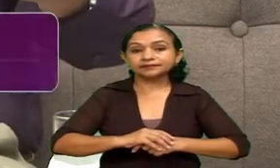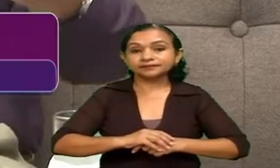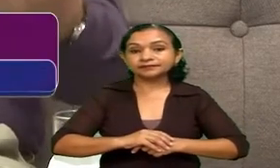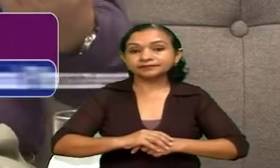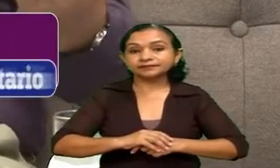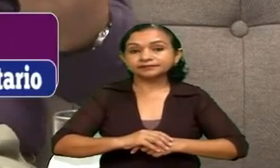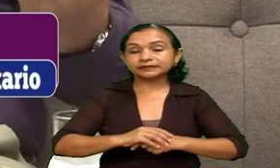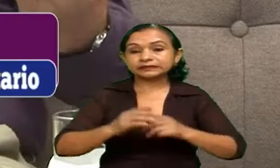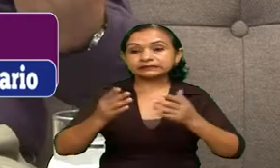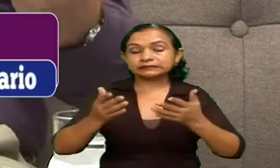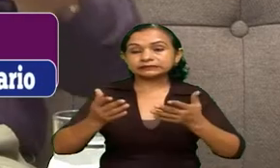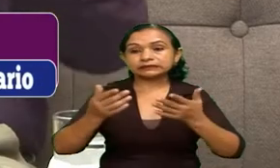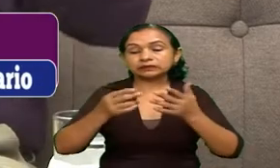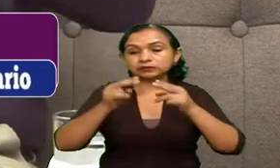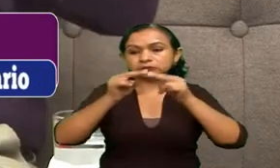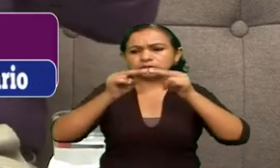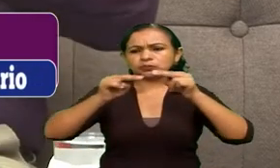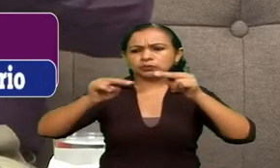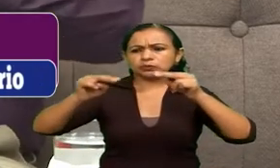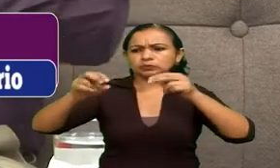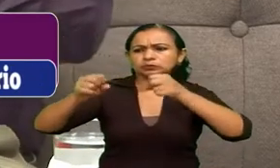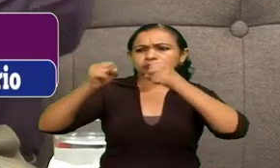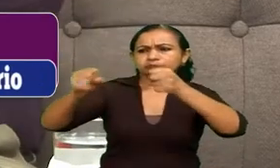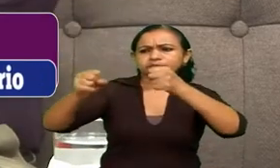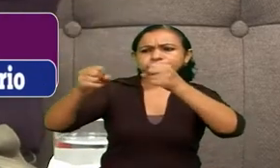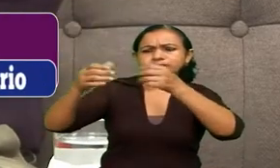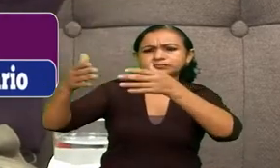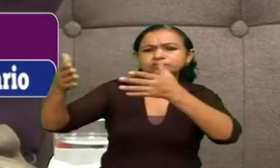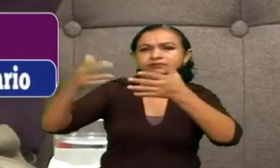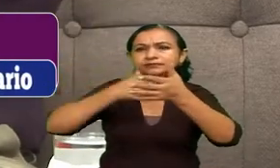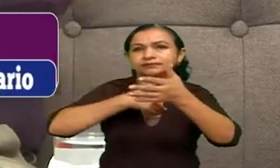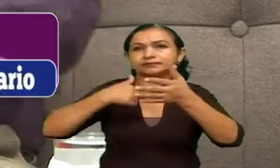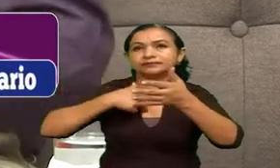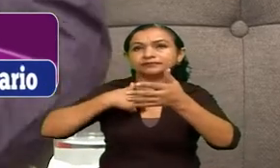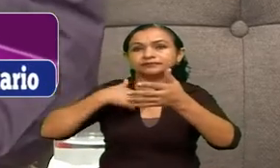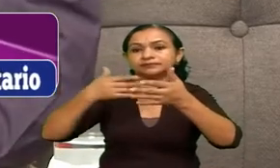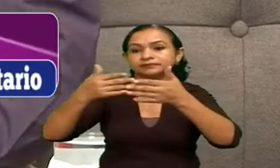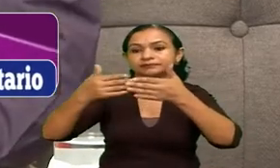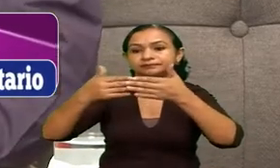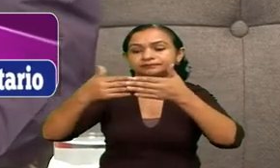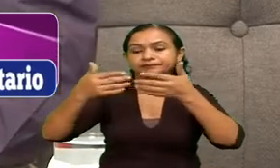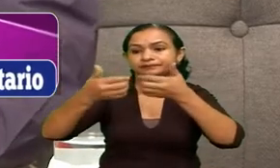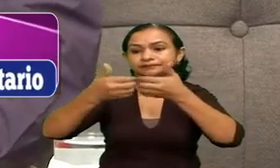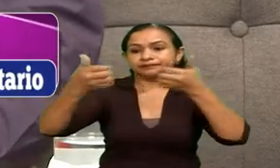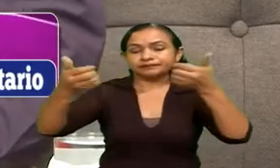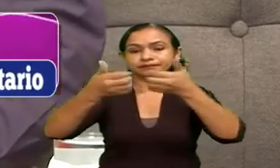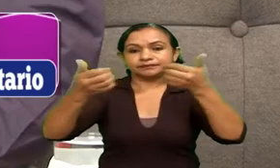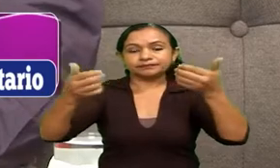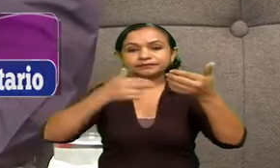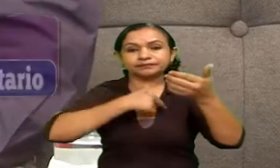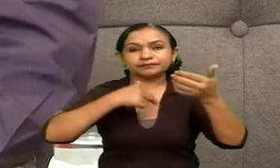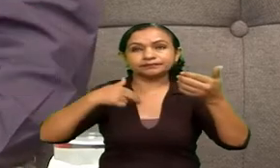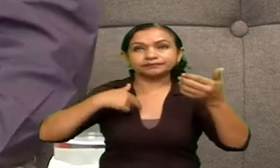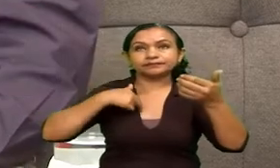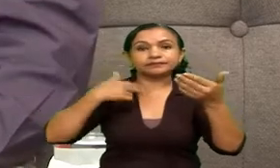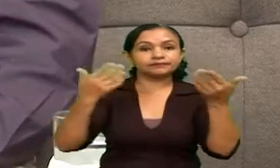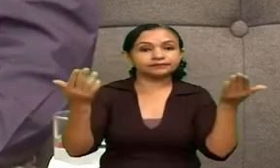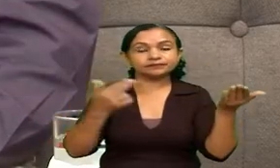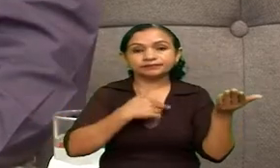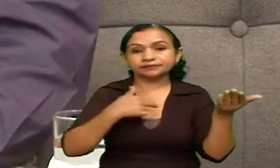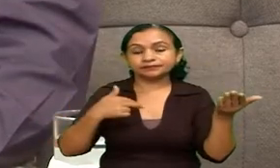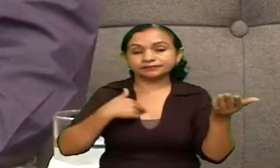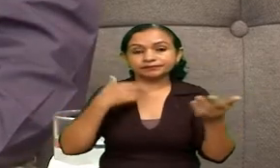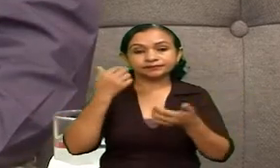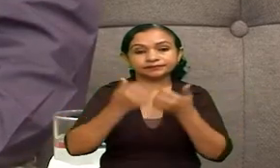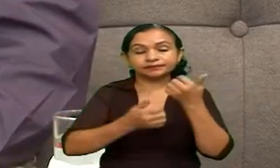sobrecargó nuestras líneas. Claro. Entonces, ahí nos obliga a separarnos, pero paralelo, ¿qué es lo que se da? Cuando se da el